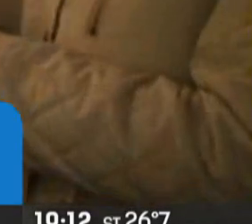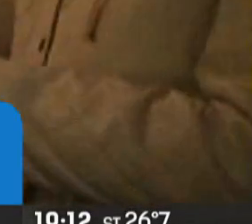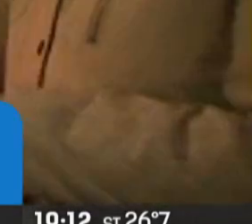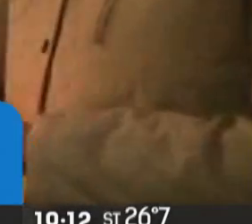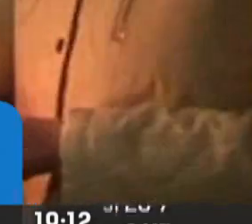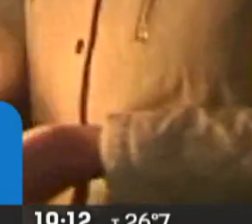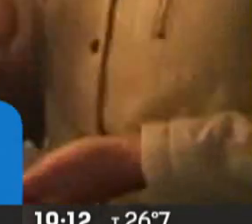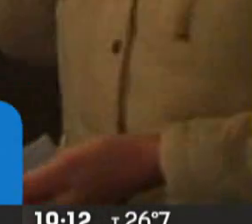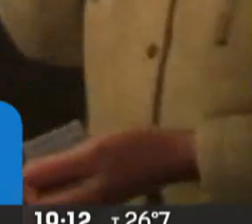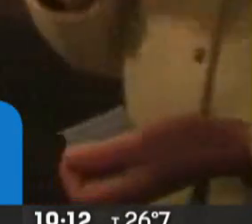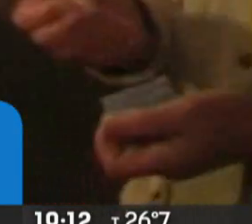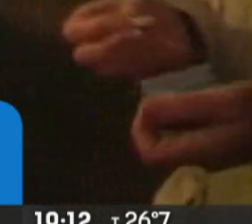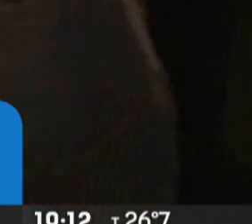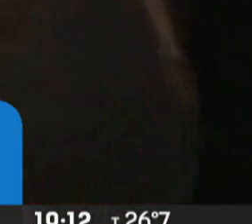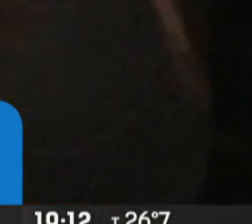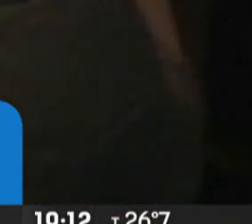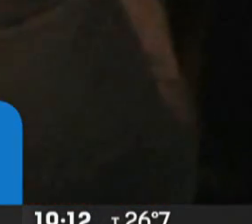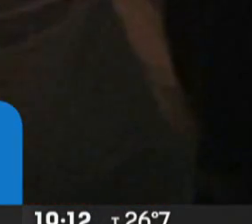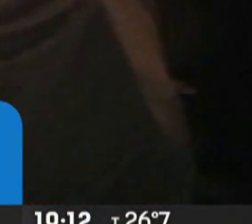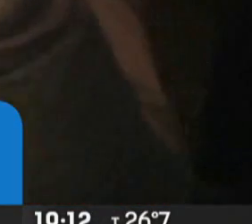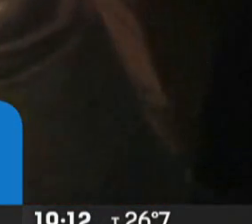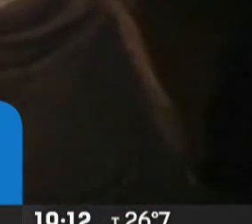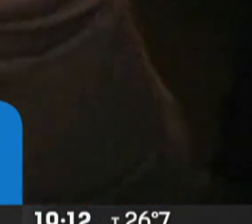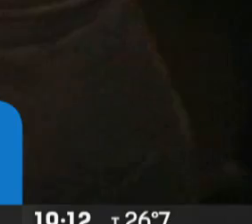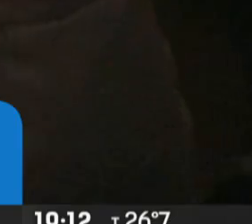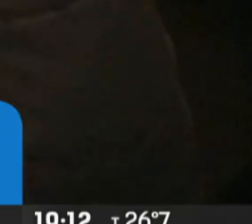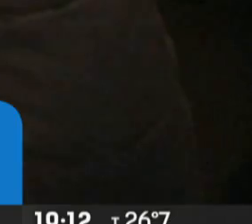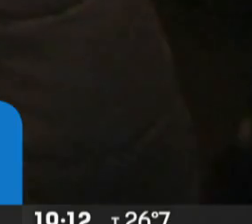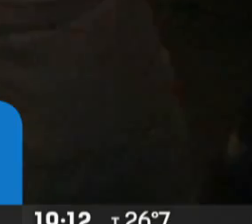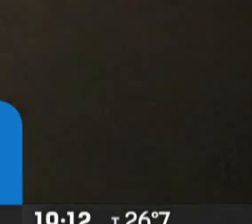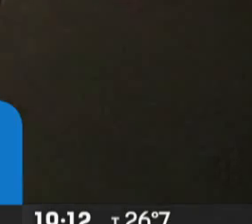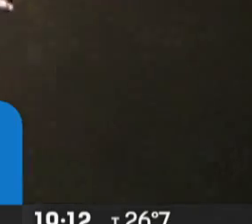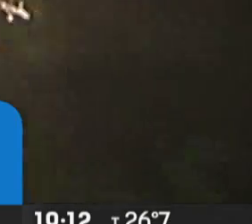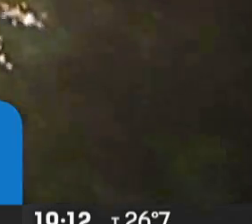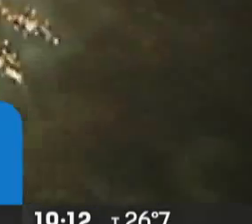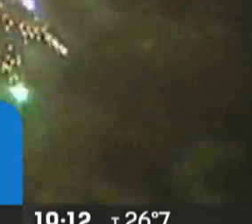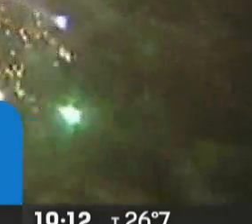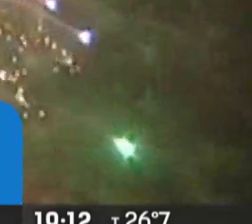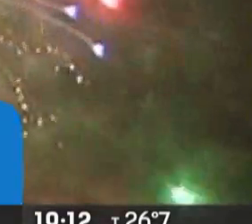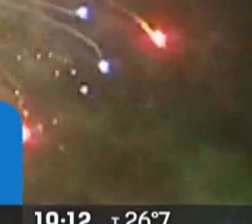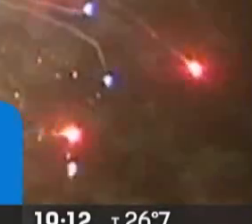Auf, auf, süß.